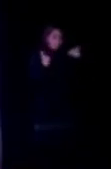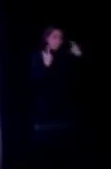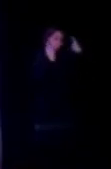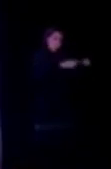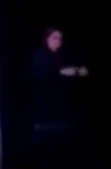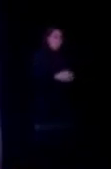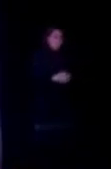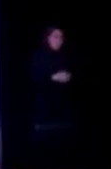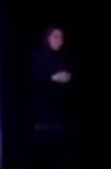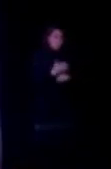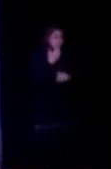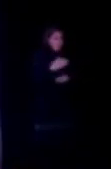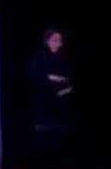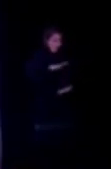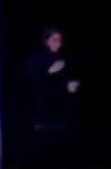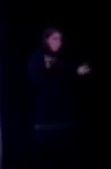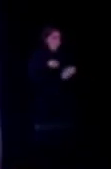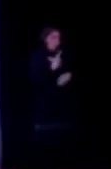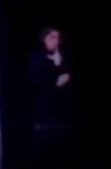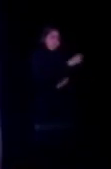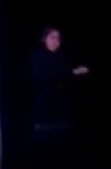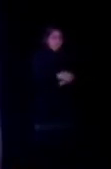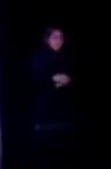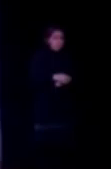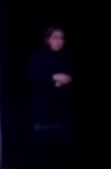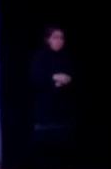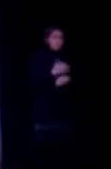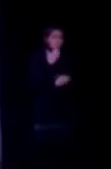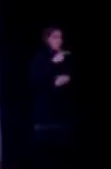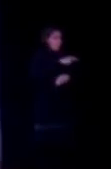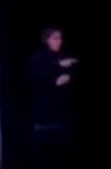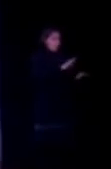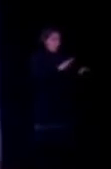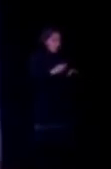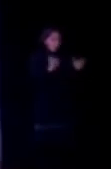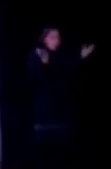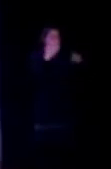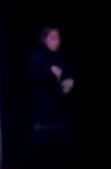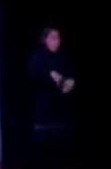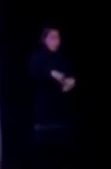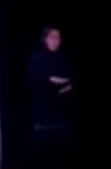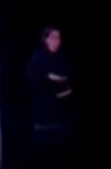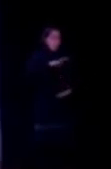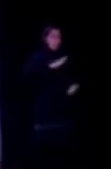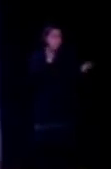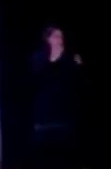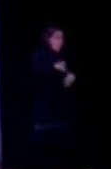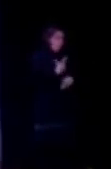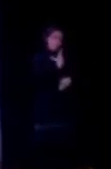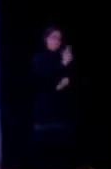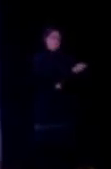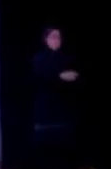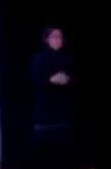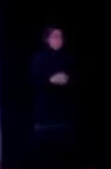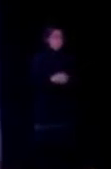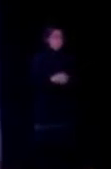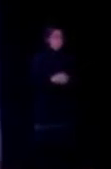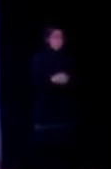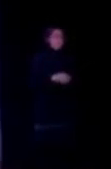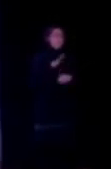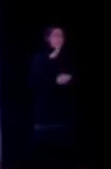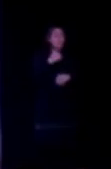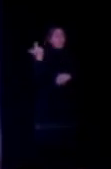vete. Vete, porque si no estás preparado y no quieres prepararte, vete. Porque la pregunta, dice